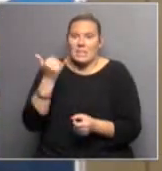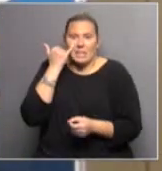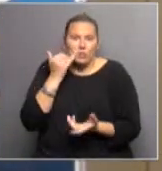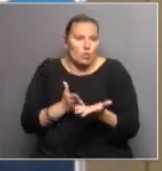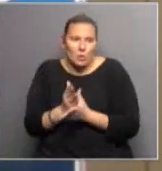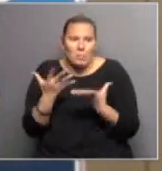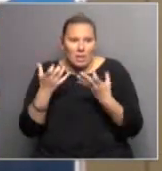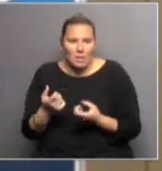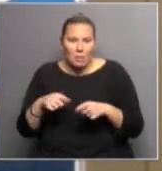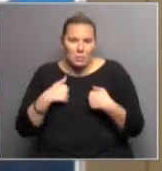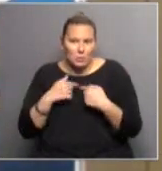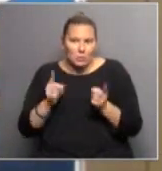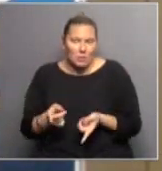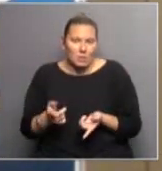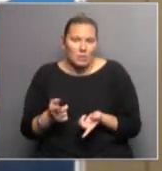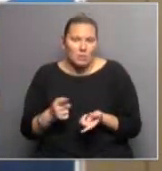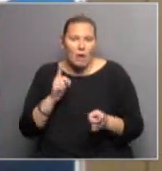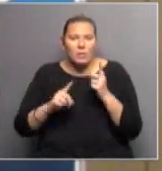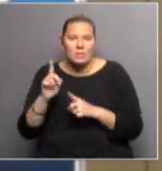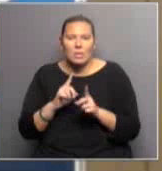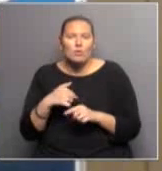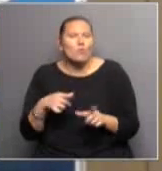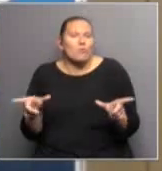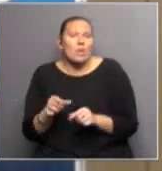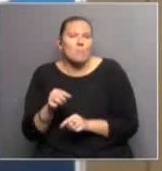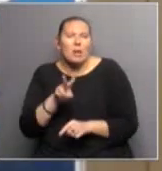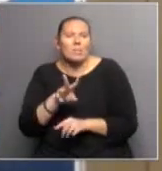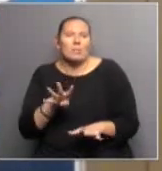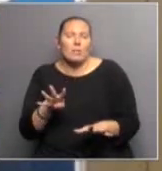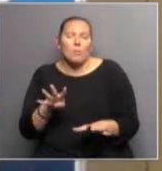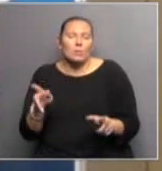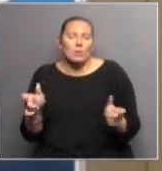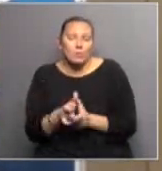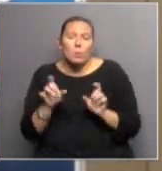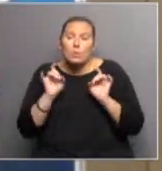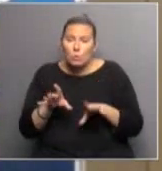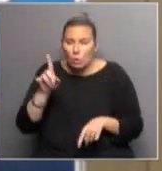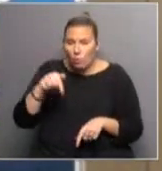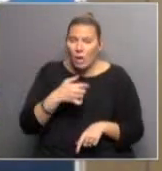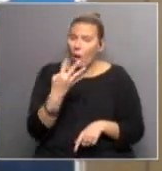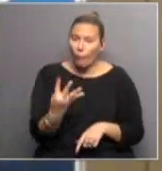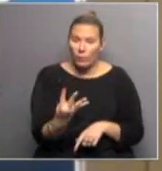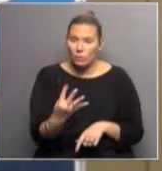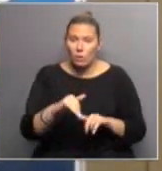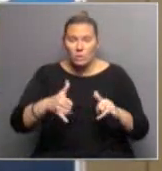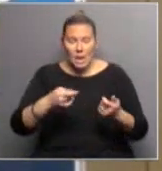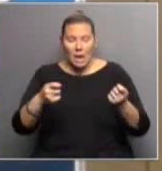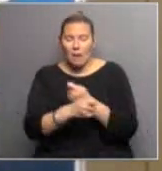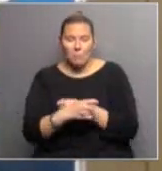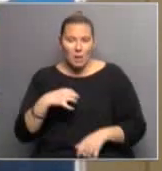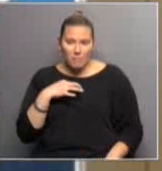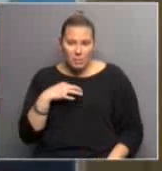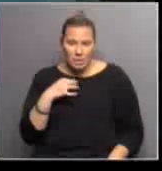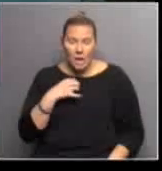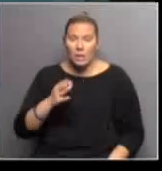eso te digo que es muy subjetivo. A veces no hace falta que terminen las 24 reuniones, solo con que vengan a 4 ya les cambia la vida. Y